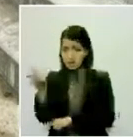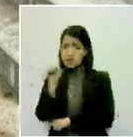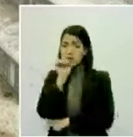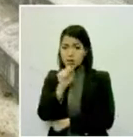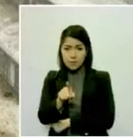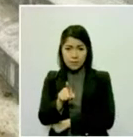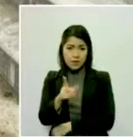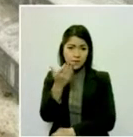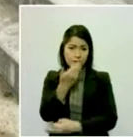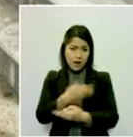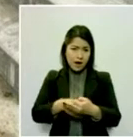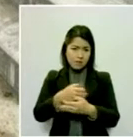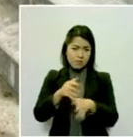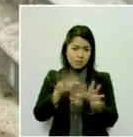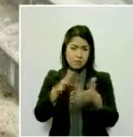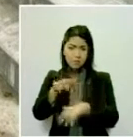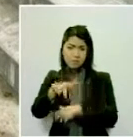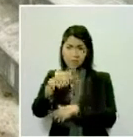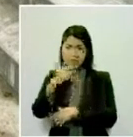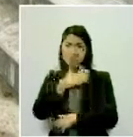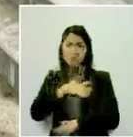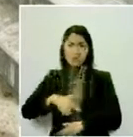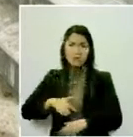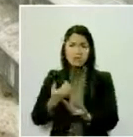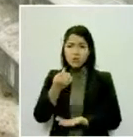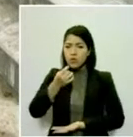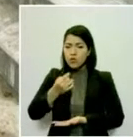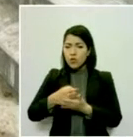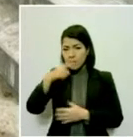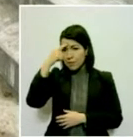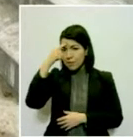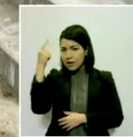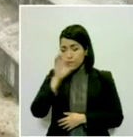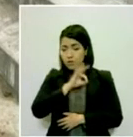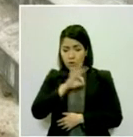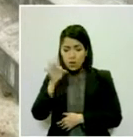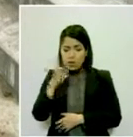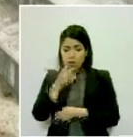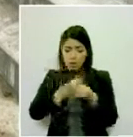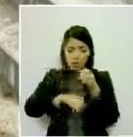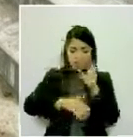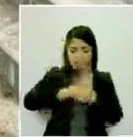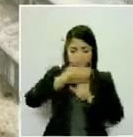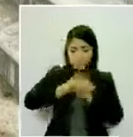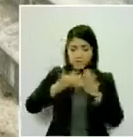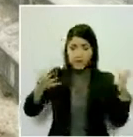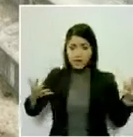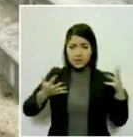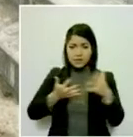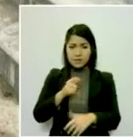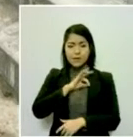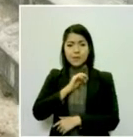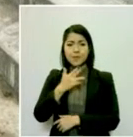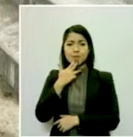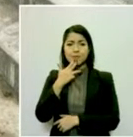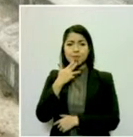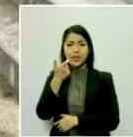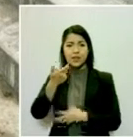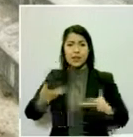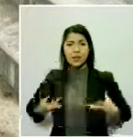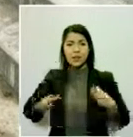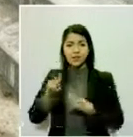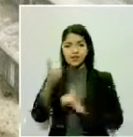Faltan alrededor de 13 municipios porque lleven sus obras, sus acciones, que se va a ejercer este recurso de